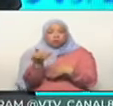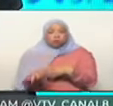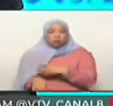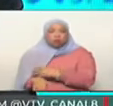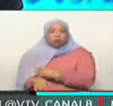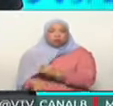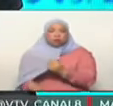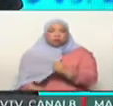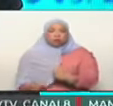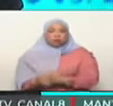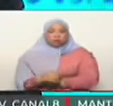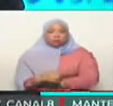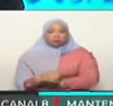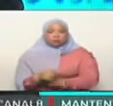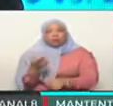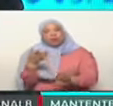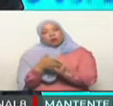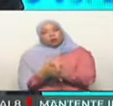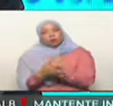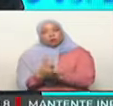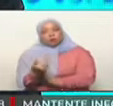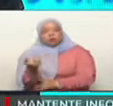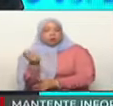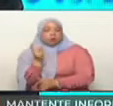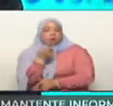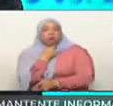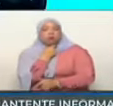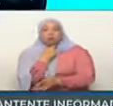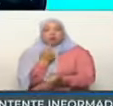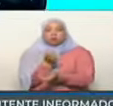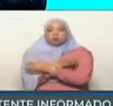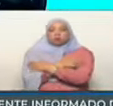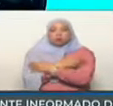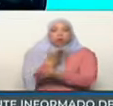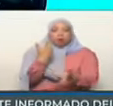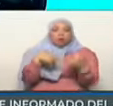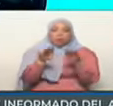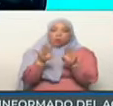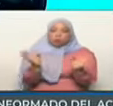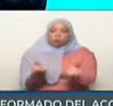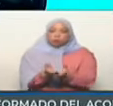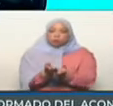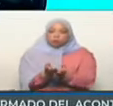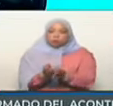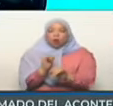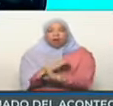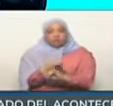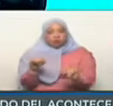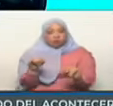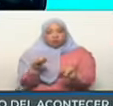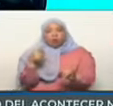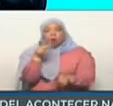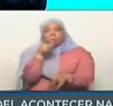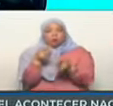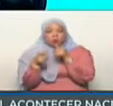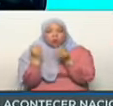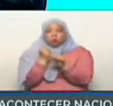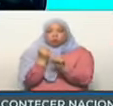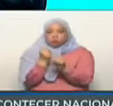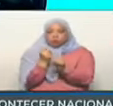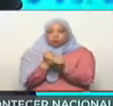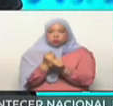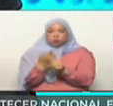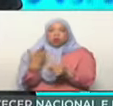si se ponen un poco de real encima, ver si se van a pasear por el mundo. Al final uno pregunta, ¿por